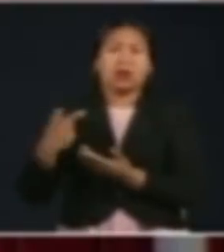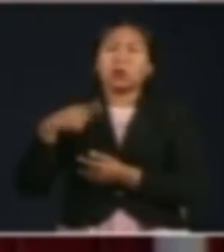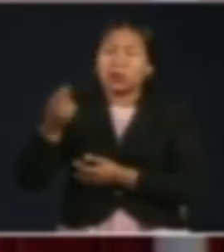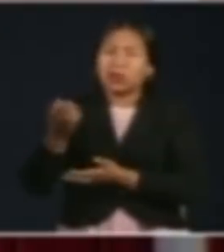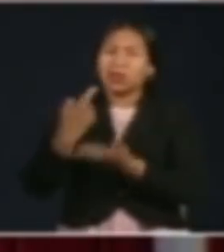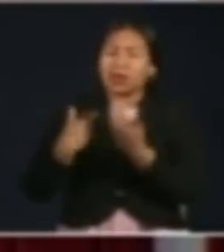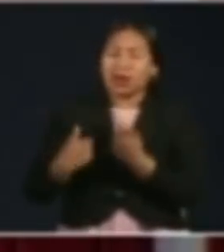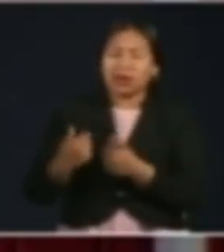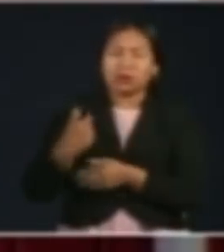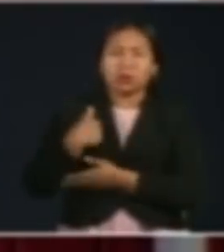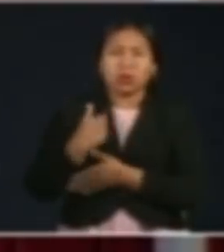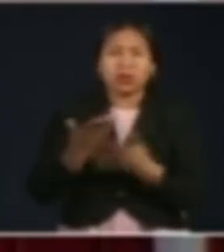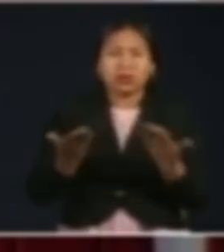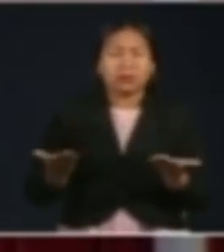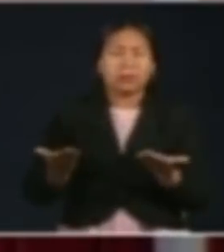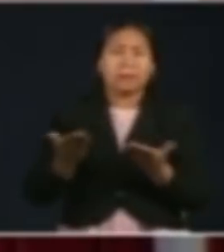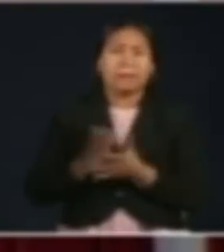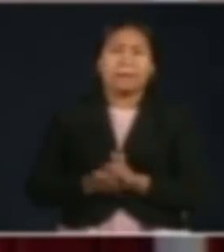respuesta.